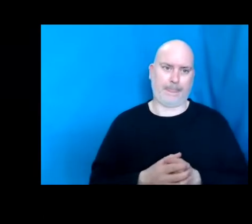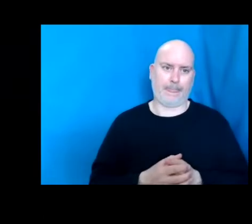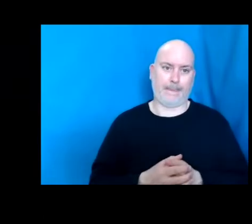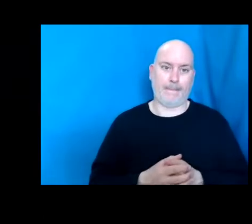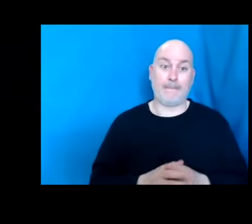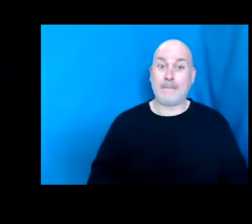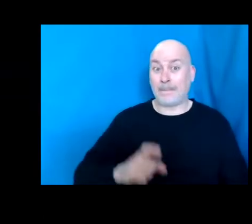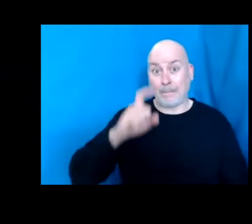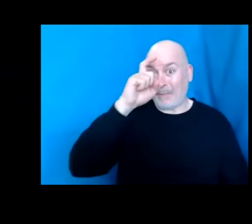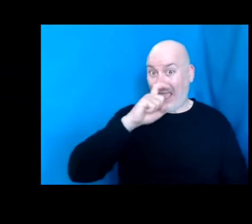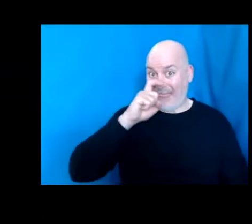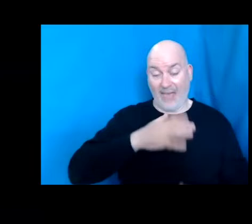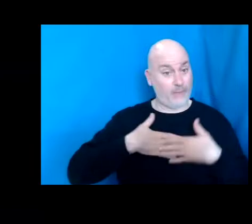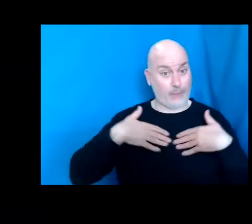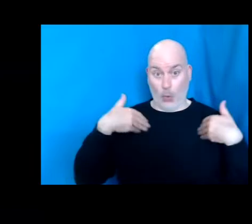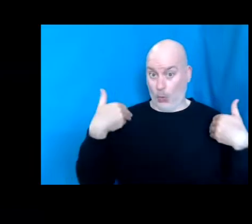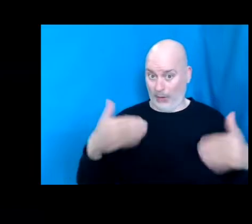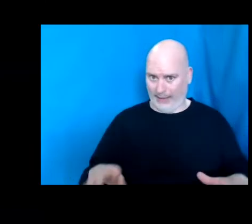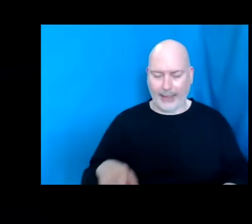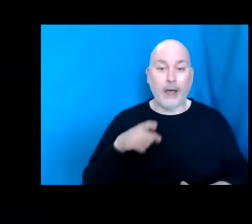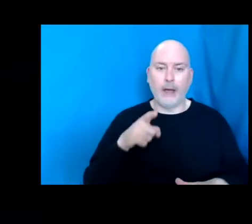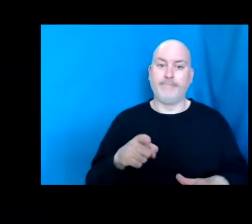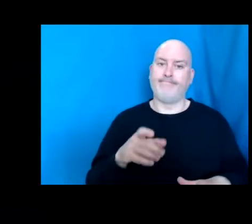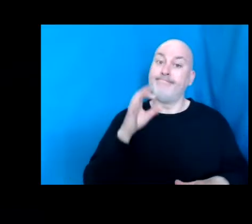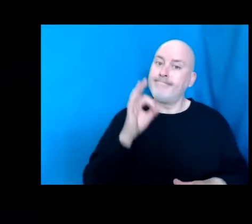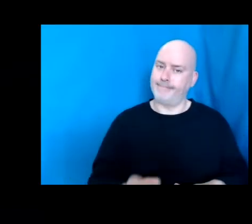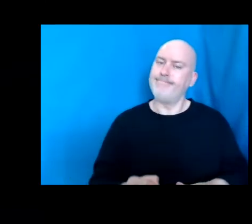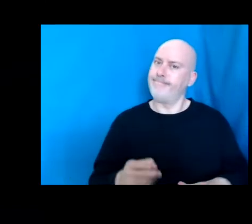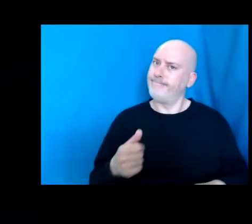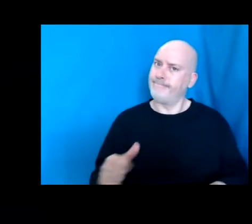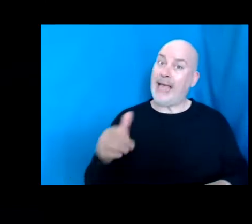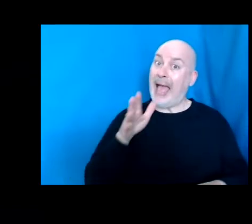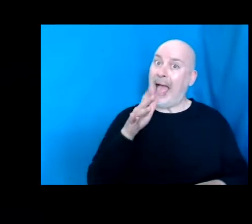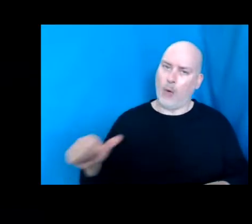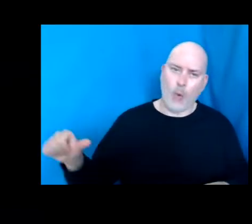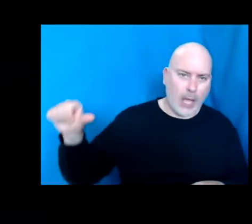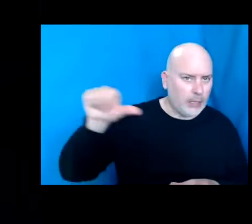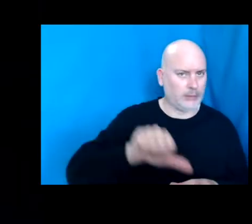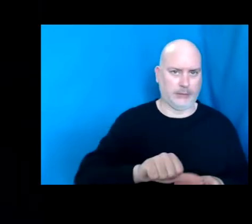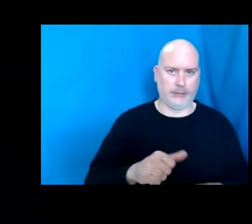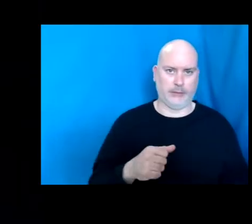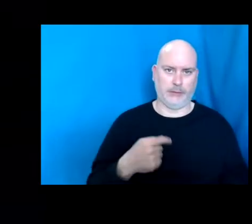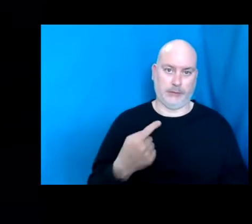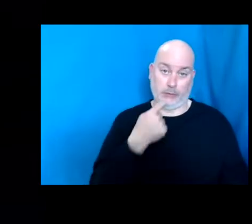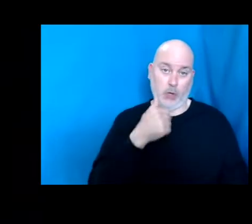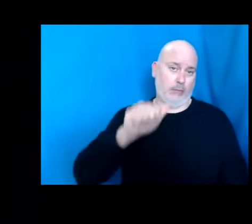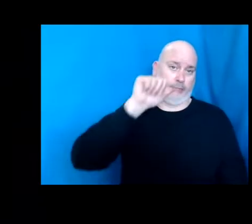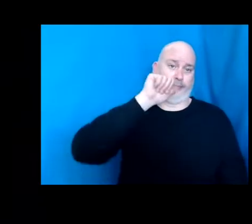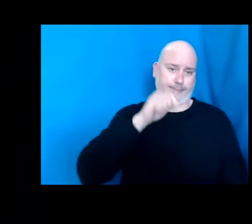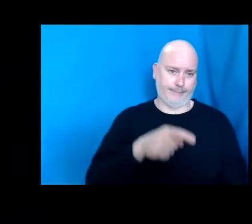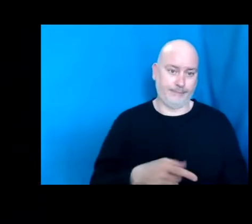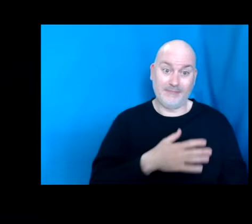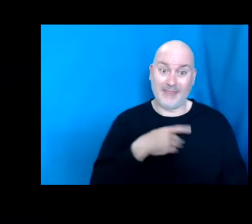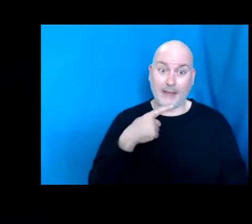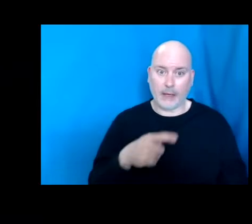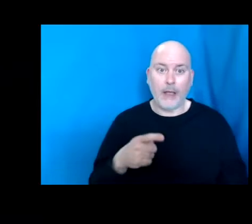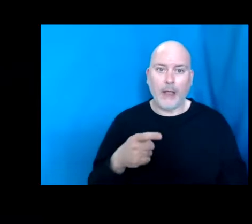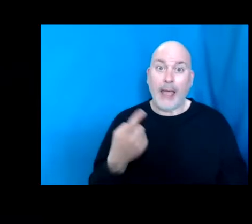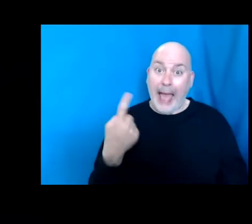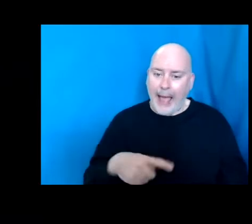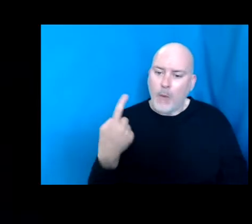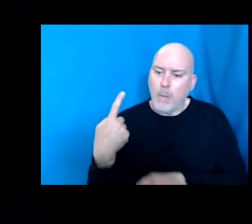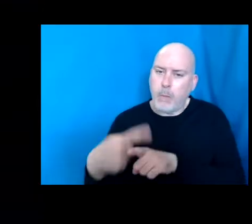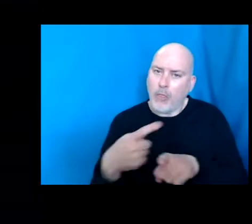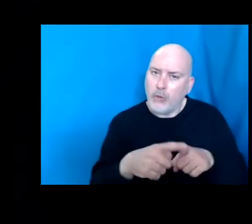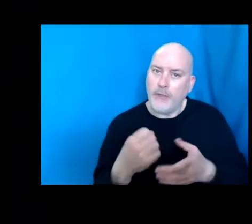edad vamos a aconsejar ofrecer las soluciones de rehidratación oral. Son los productos farmacéuticos